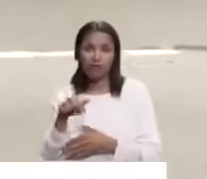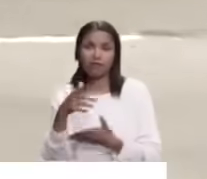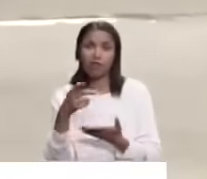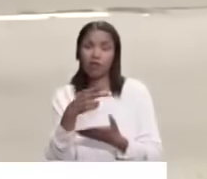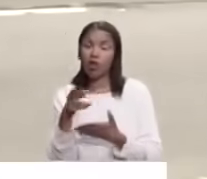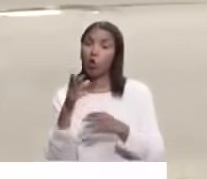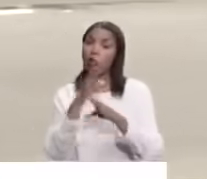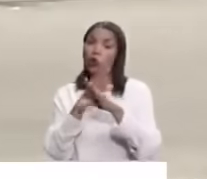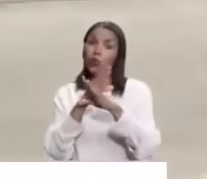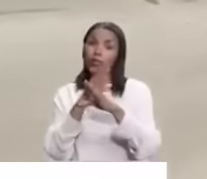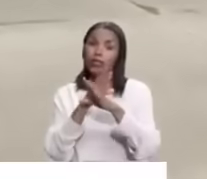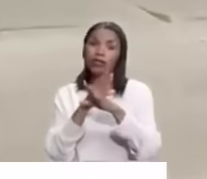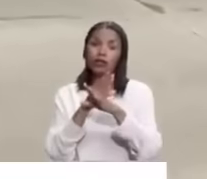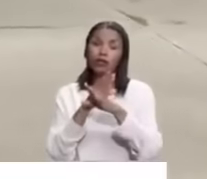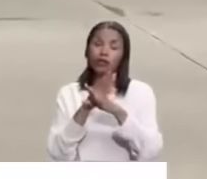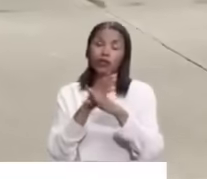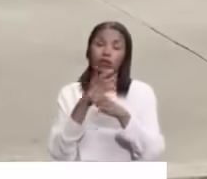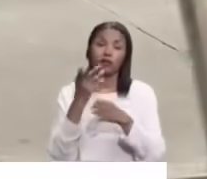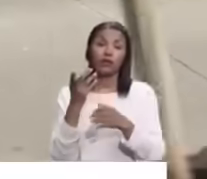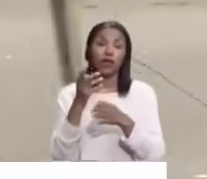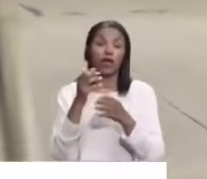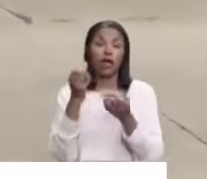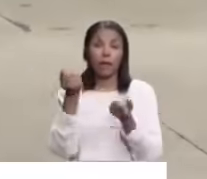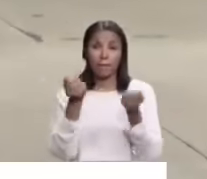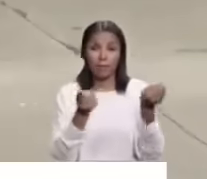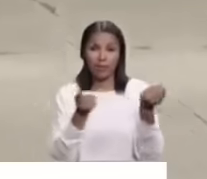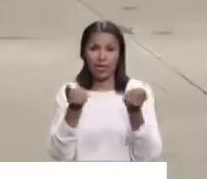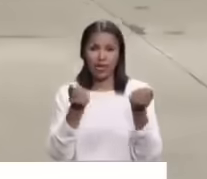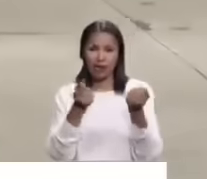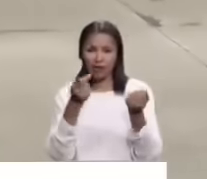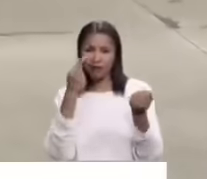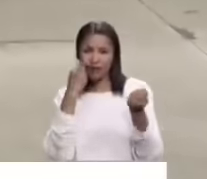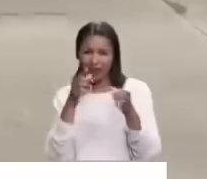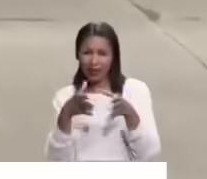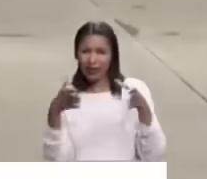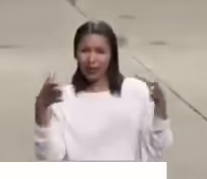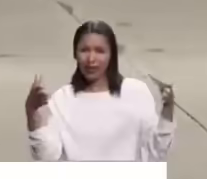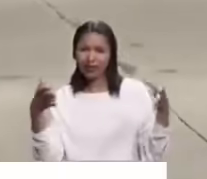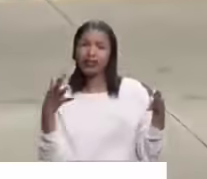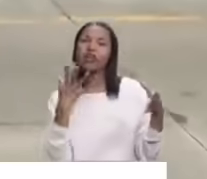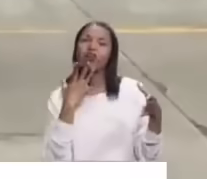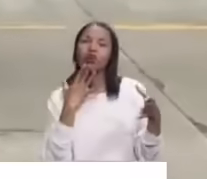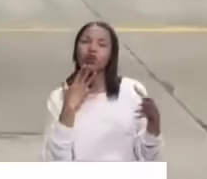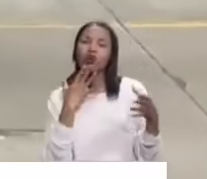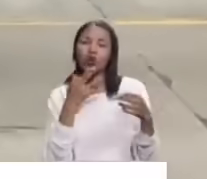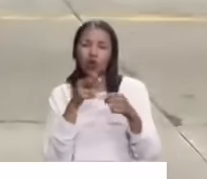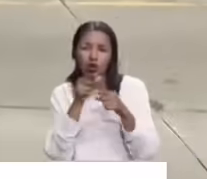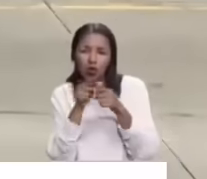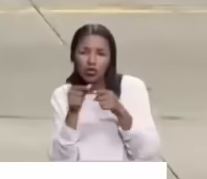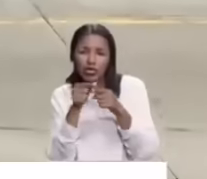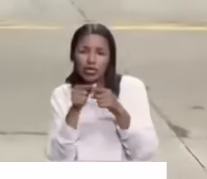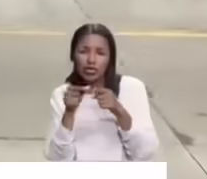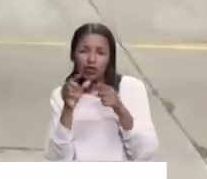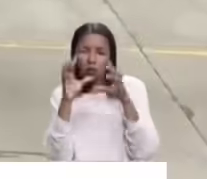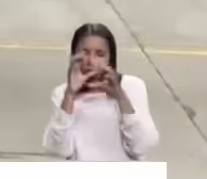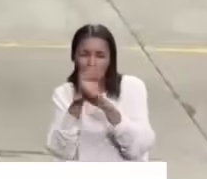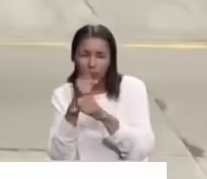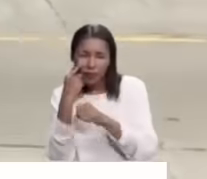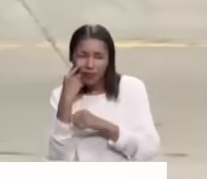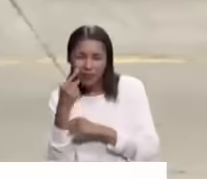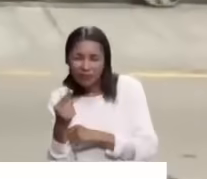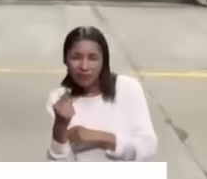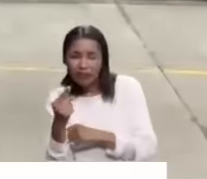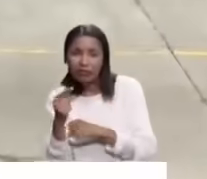personas atrincheradas dentro de un vehículo tipo camioneta de color gris que está siendo